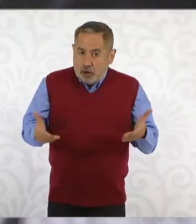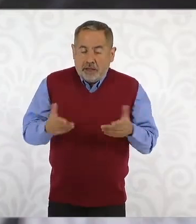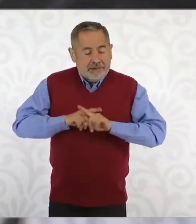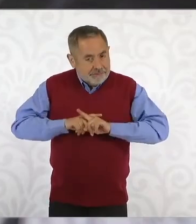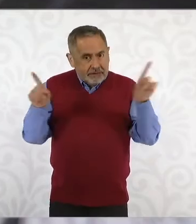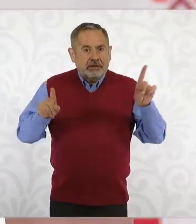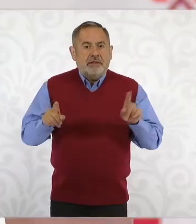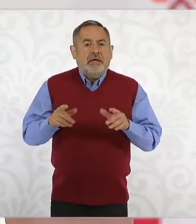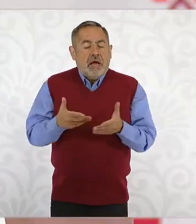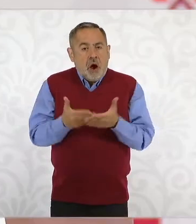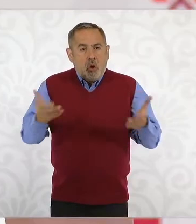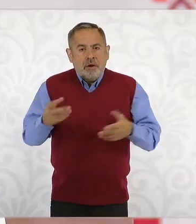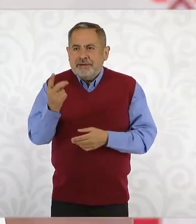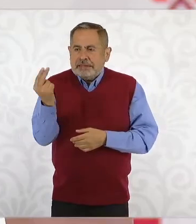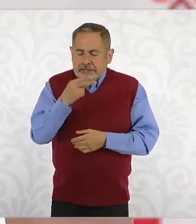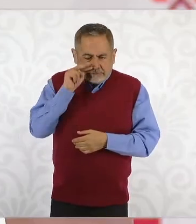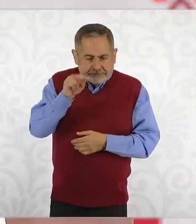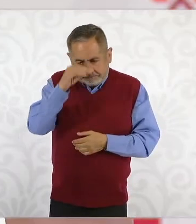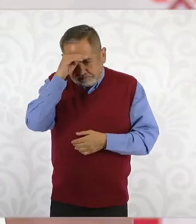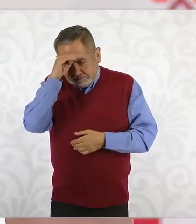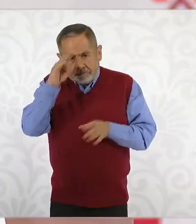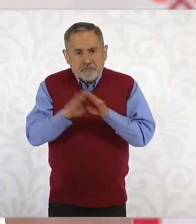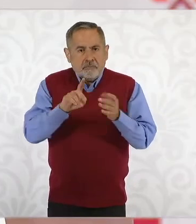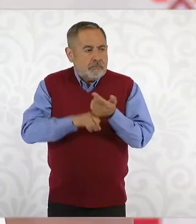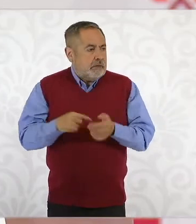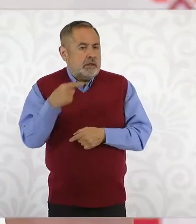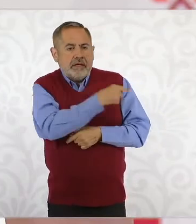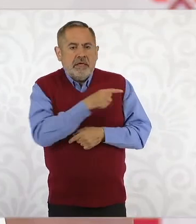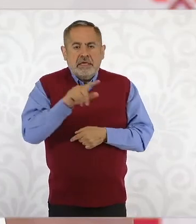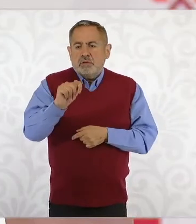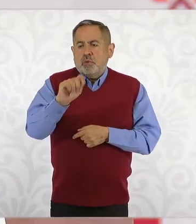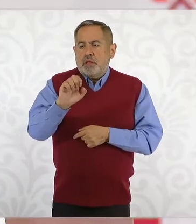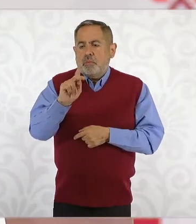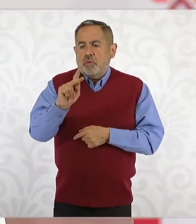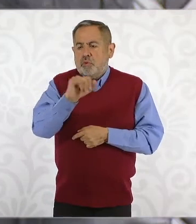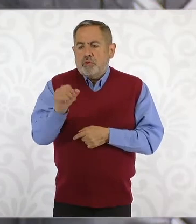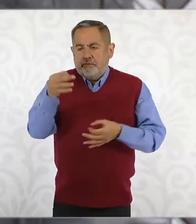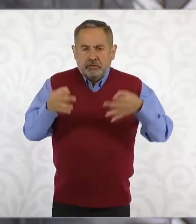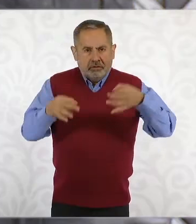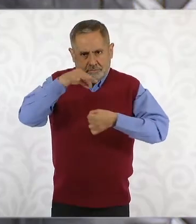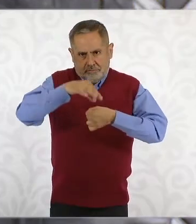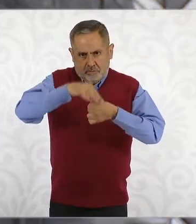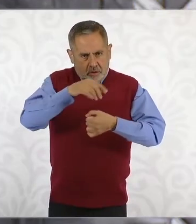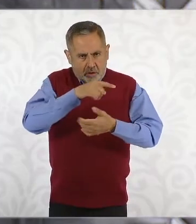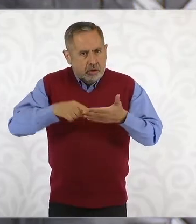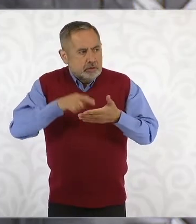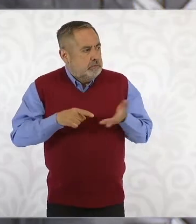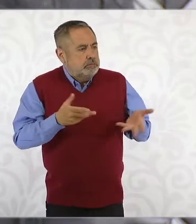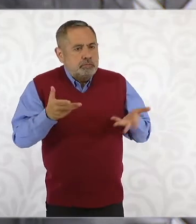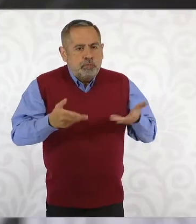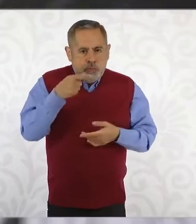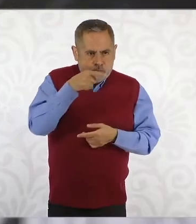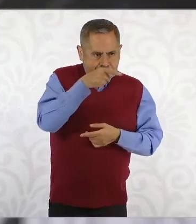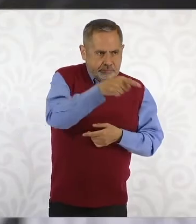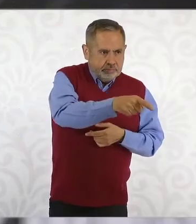Aquí tendríamos que ver qué diría el Tribunal Electoral, que es a quien le correspondería, si una persona que